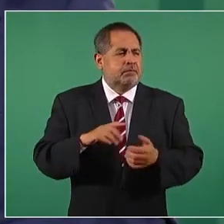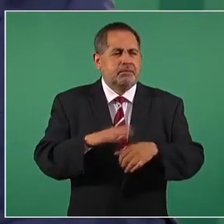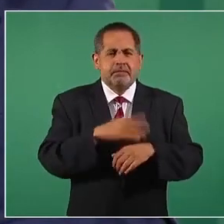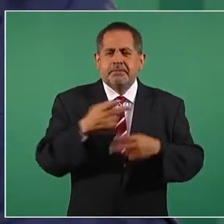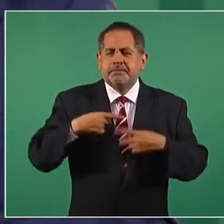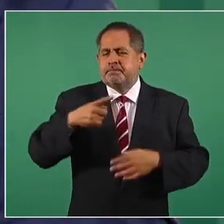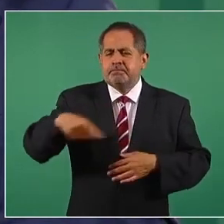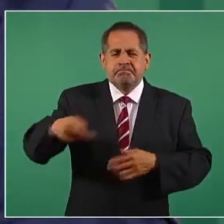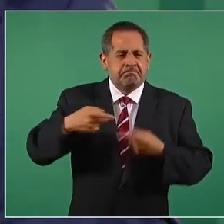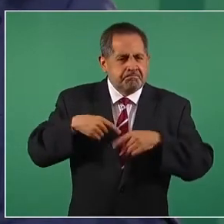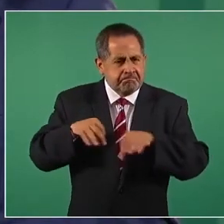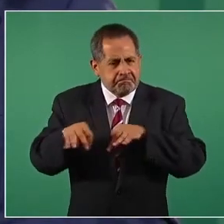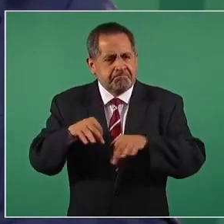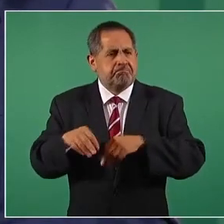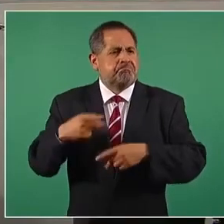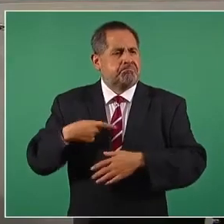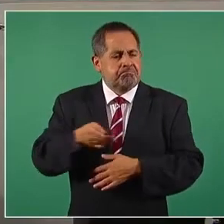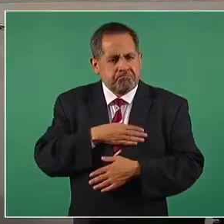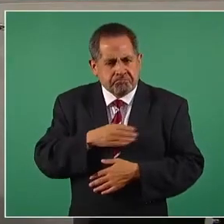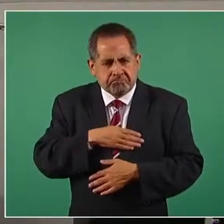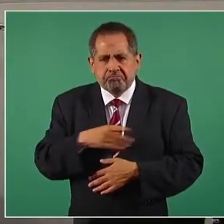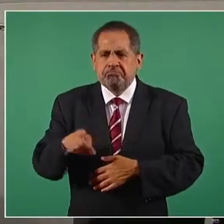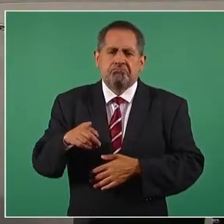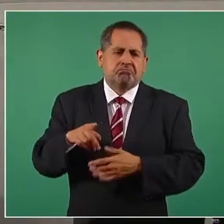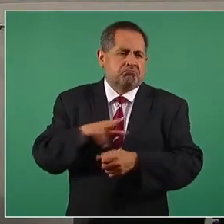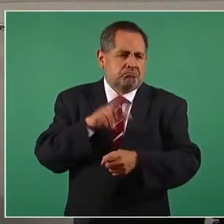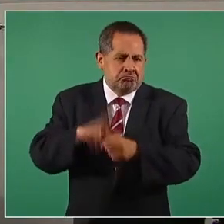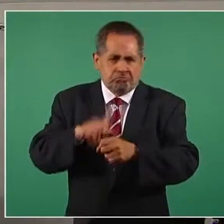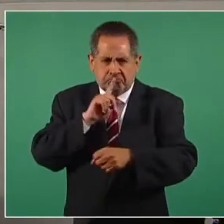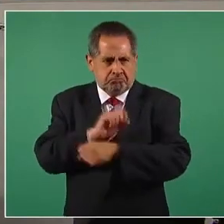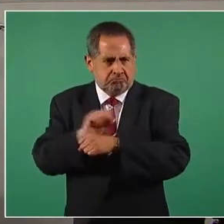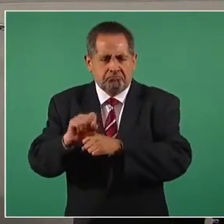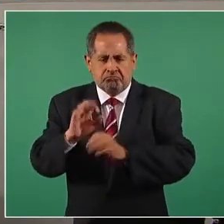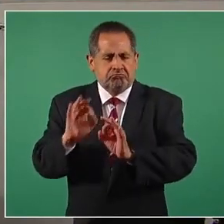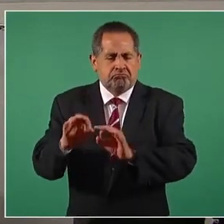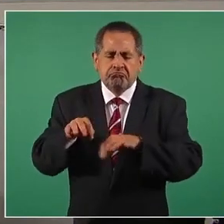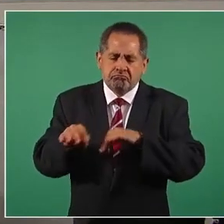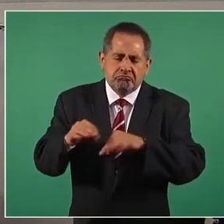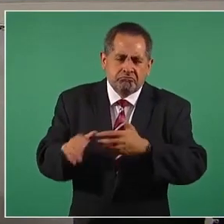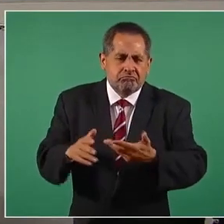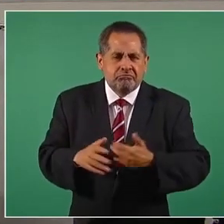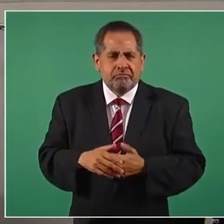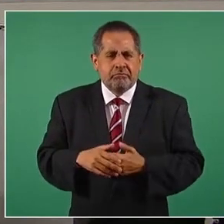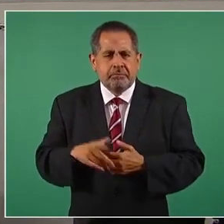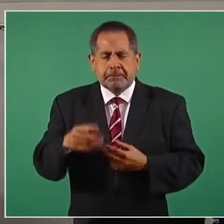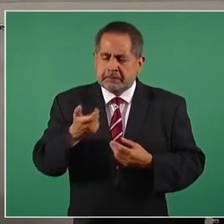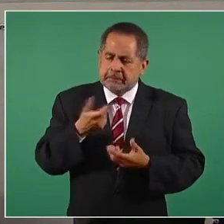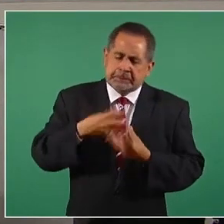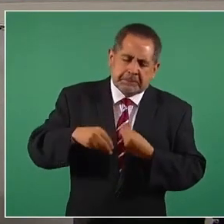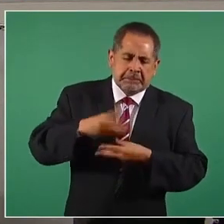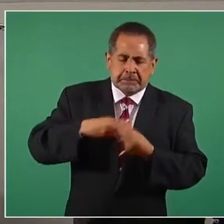trabajadora, buena, de clase media, que vive al día,